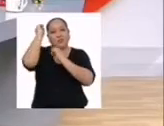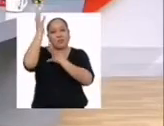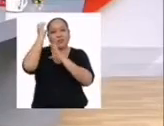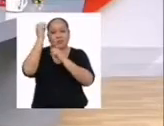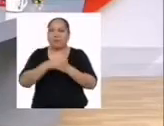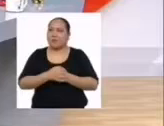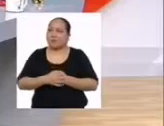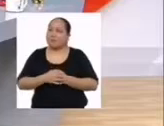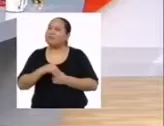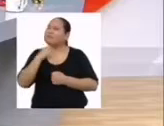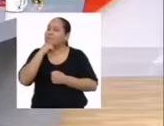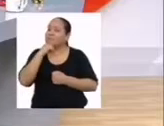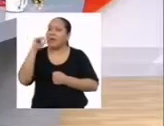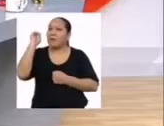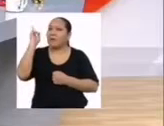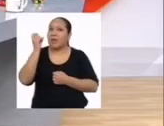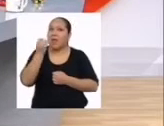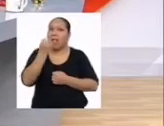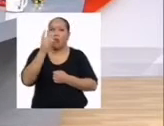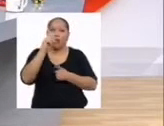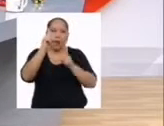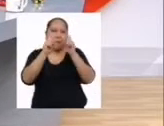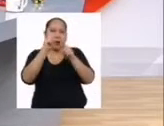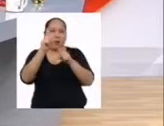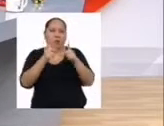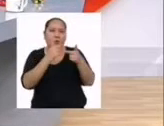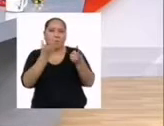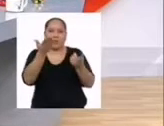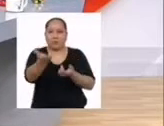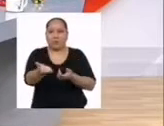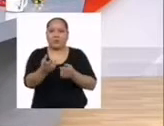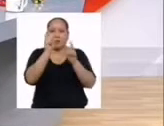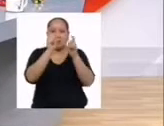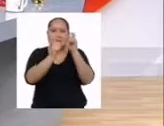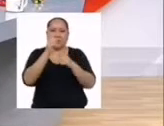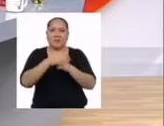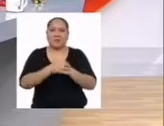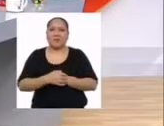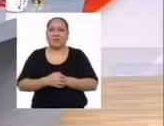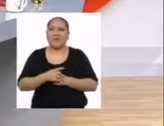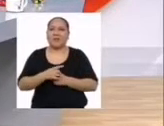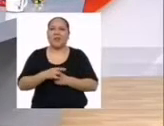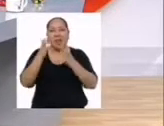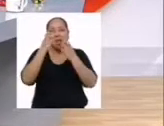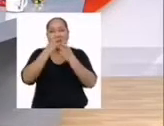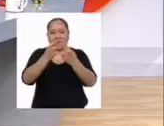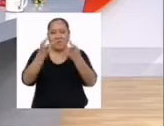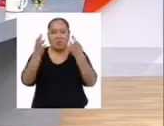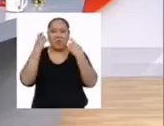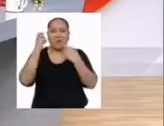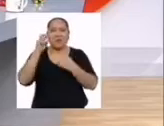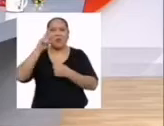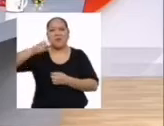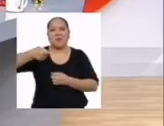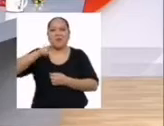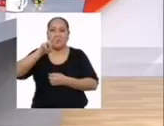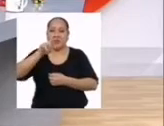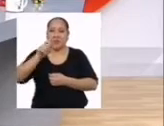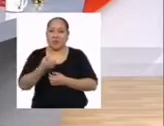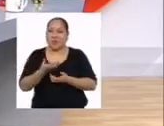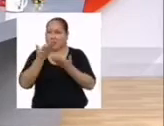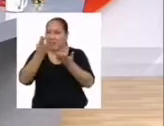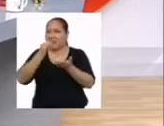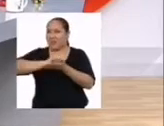Profesora, ahora tenemos algunas preguntas de nuestro querido público. La promo 2021. Le comparto sus